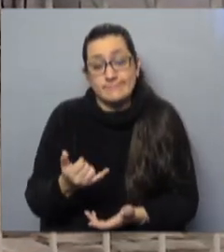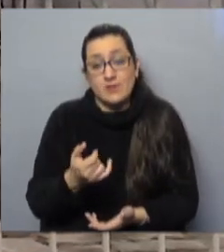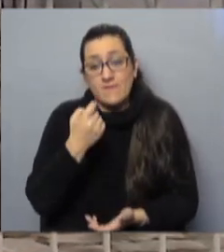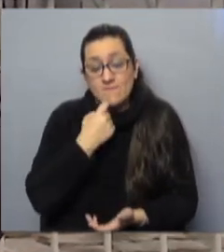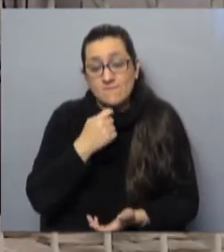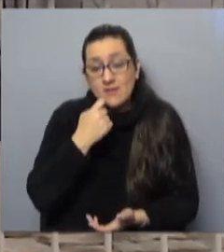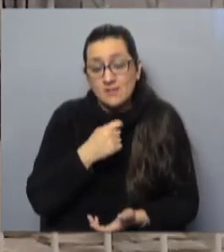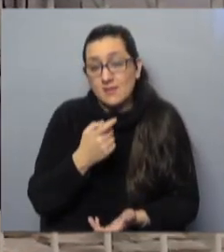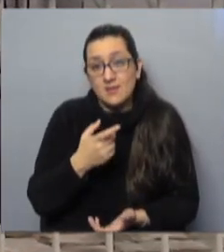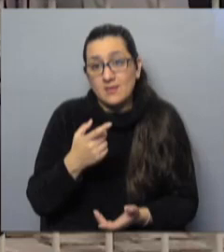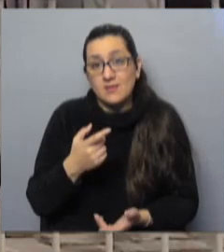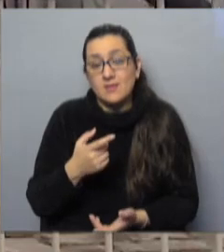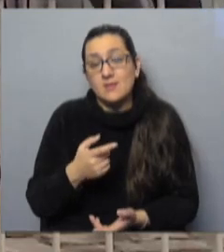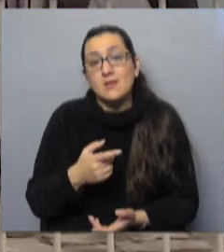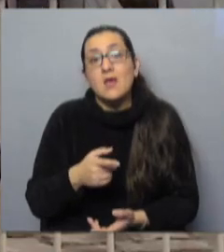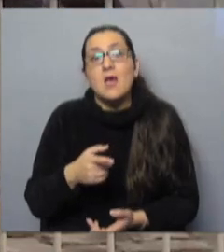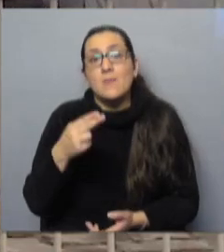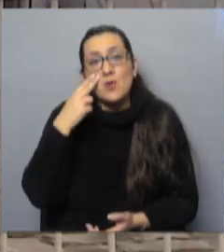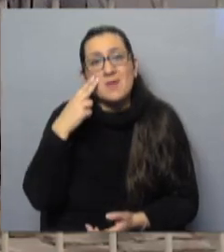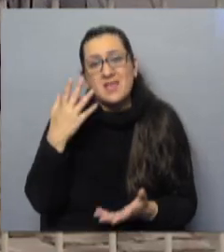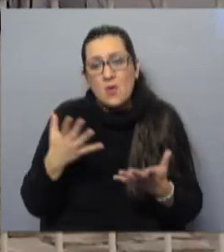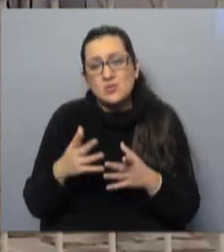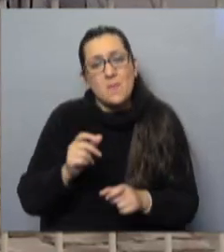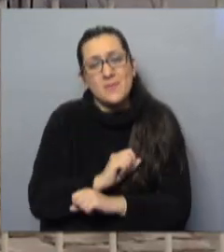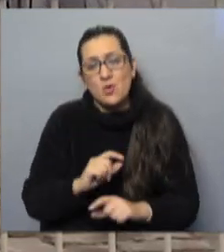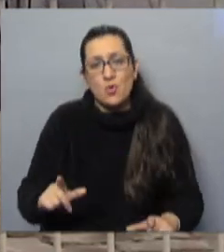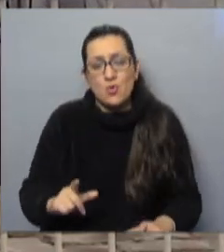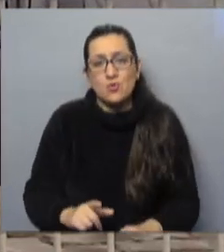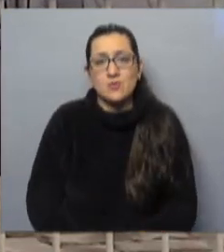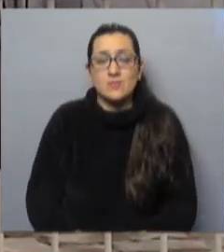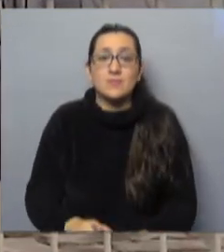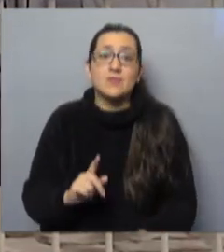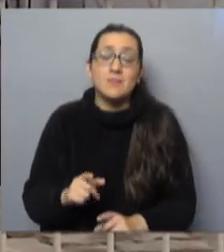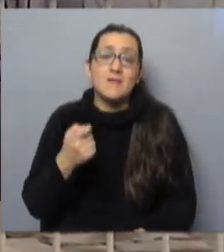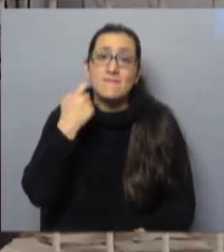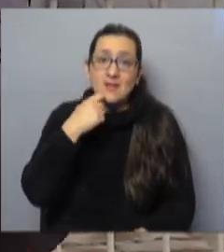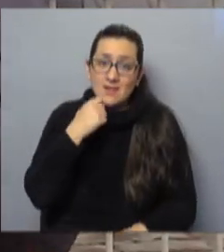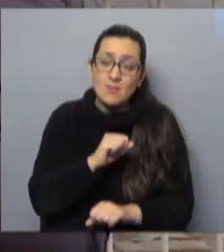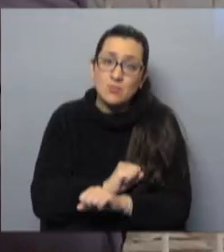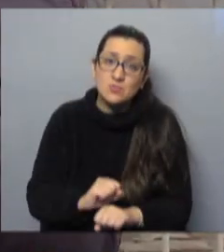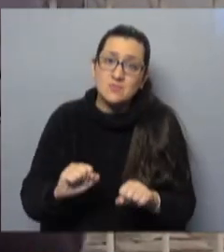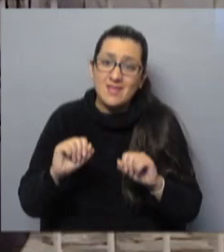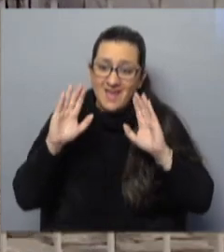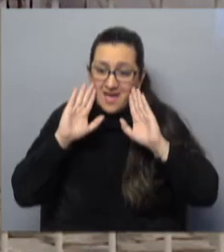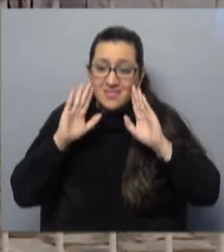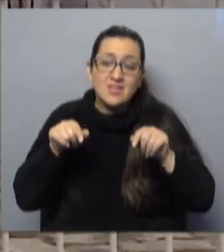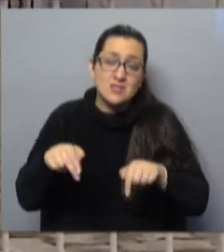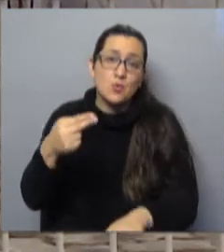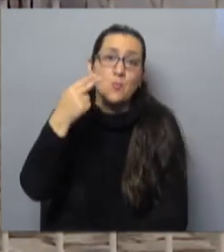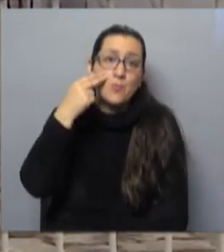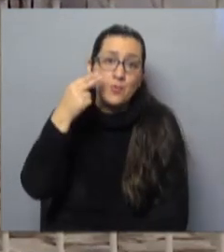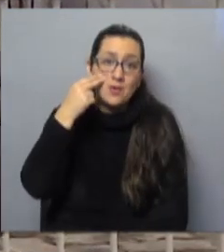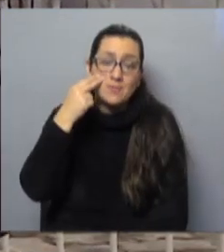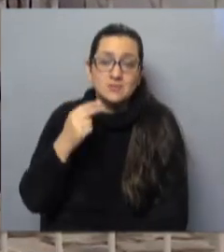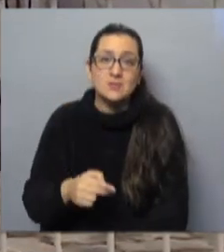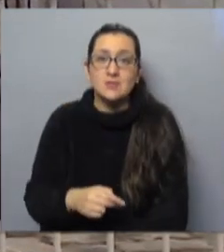problemáticas que se agudizan sino esté bueno la carencia en la posibilidad realmente de abordar esas problemáticas que tienen que ver con